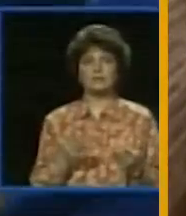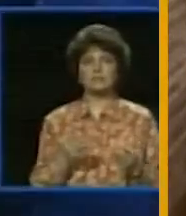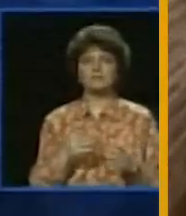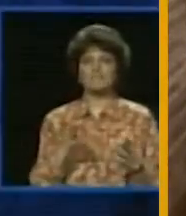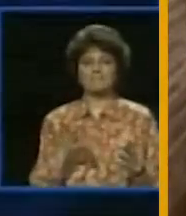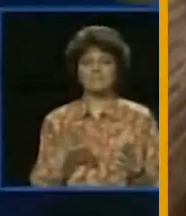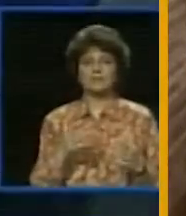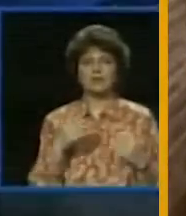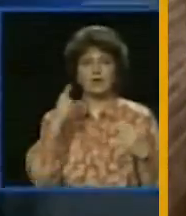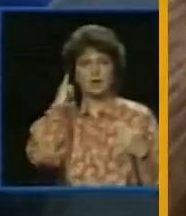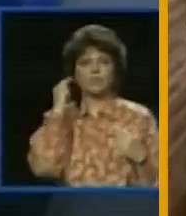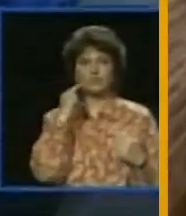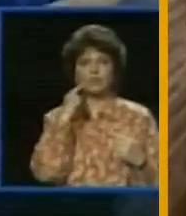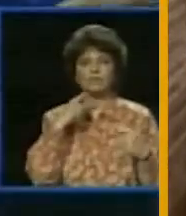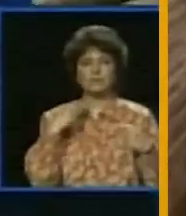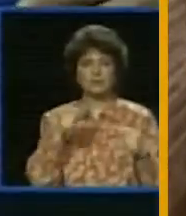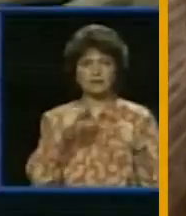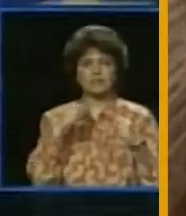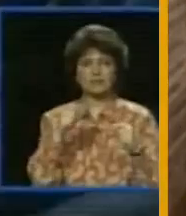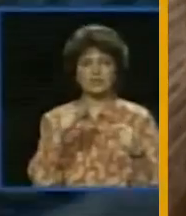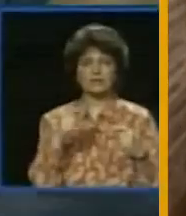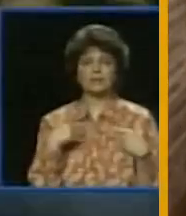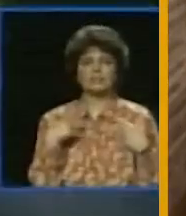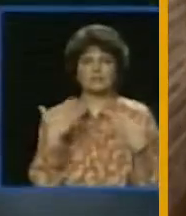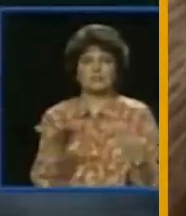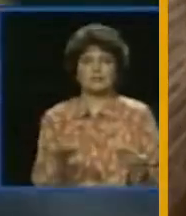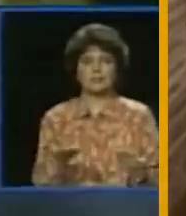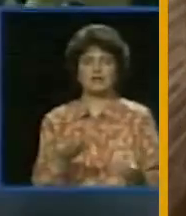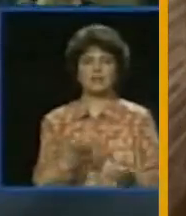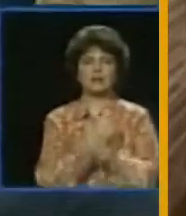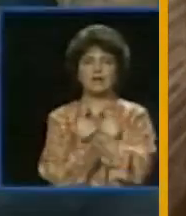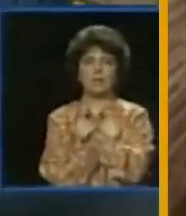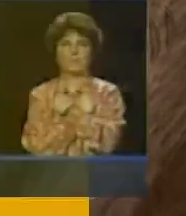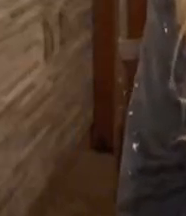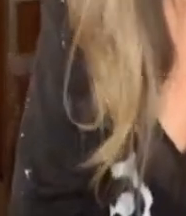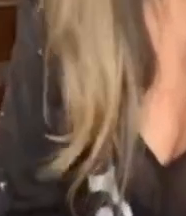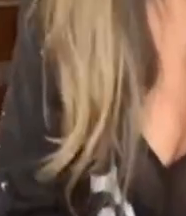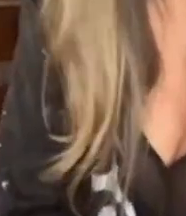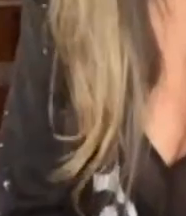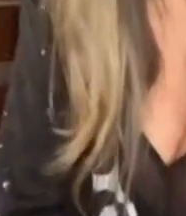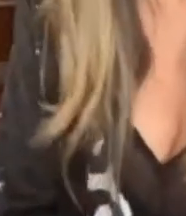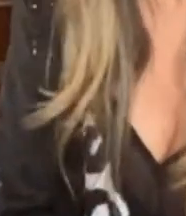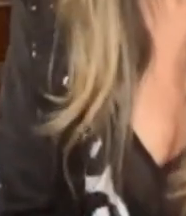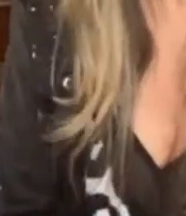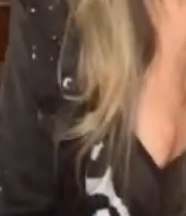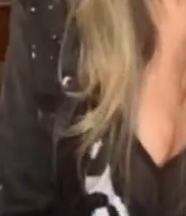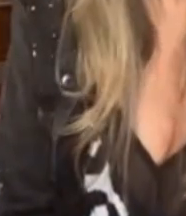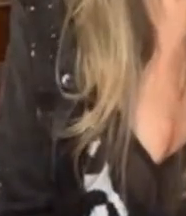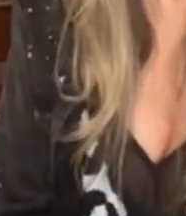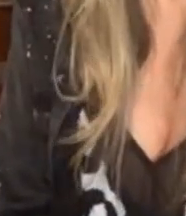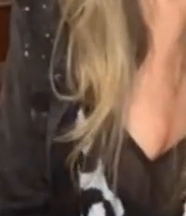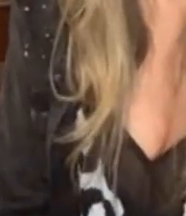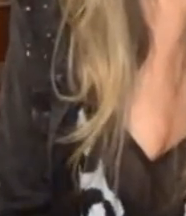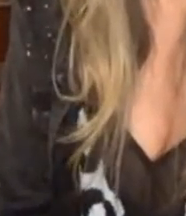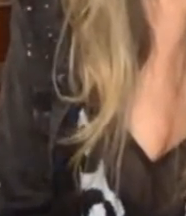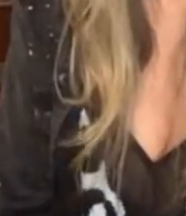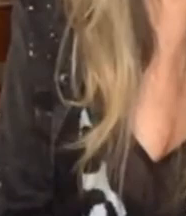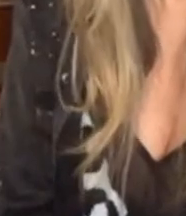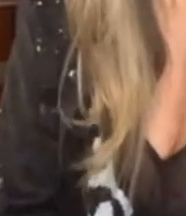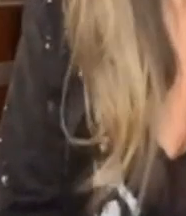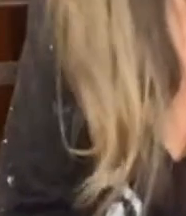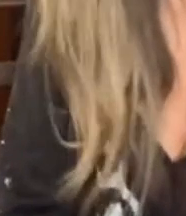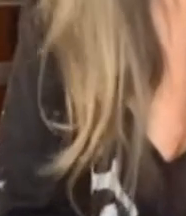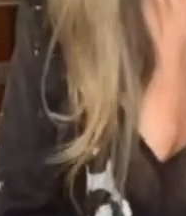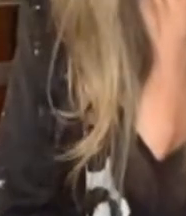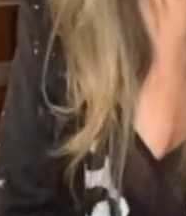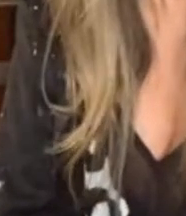palabra nos aleja de lo que de verdad sentimos o muchas veces de lo que de verdad queremos decir, por